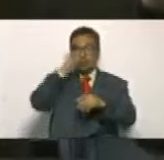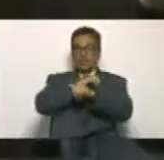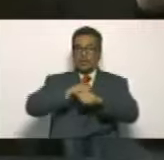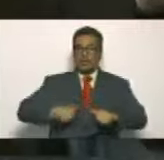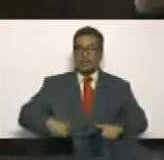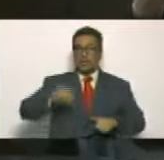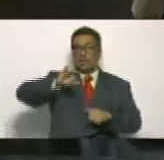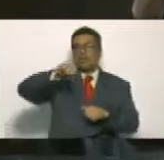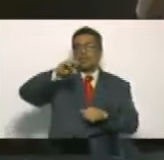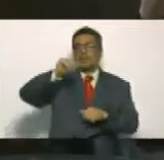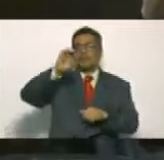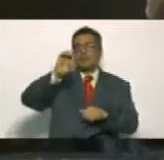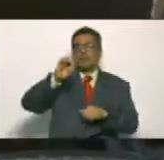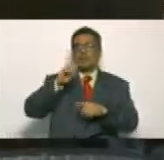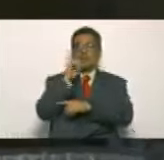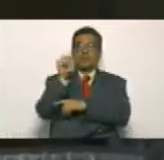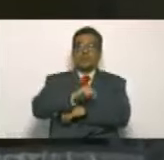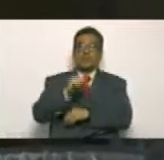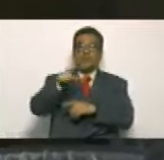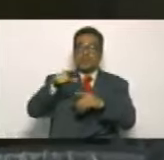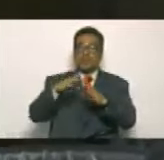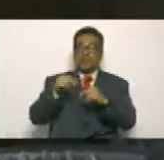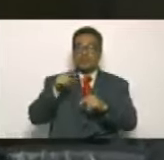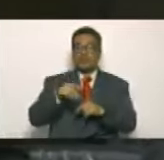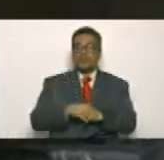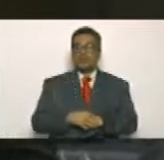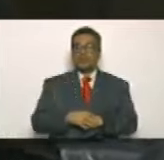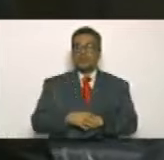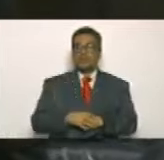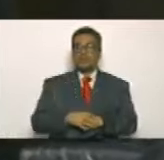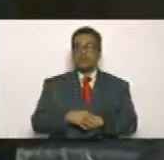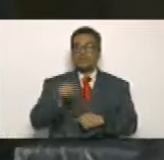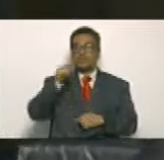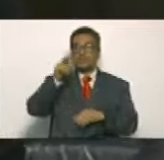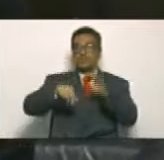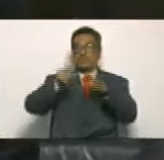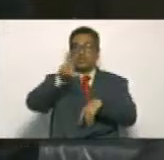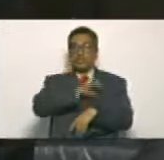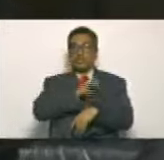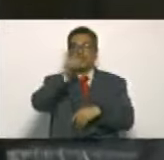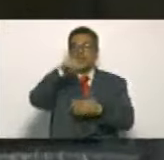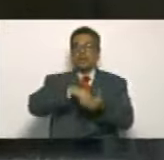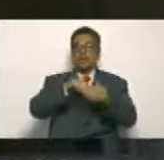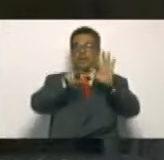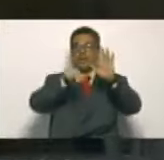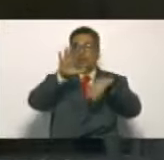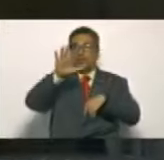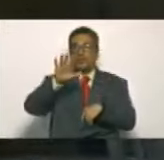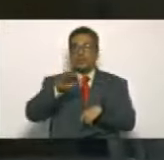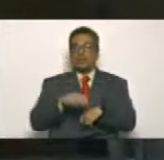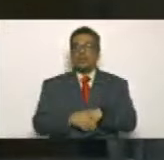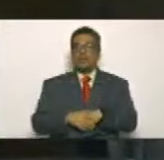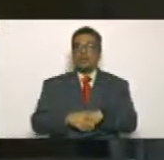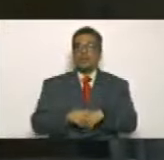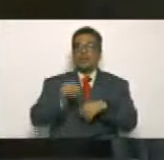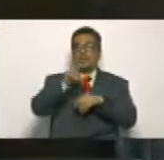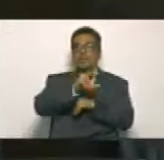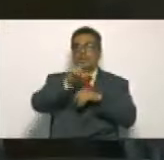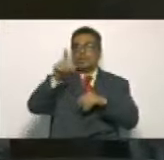patriota José Félix Rivas, el vencedor de los tiranos. 13 de enero de 1815,